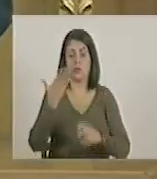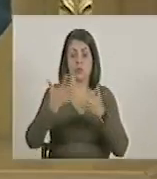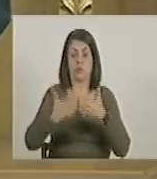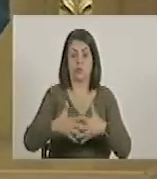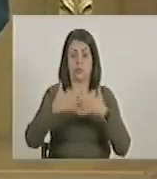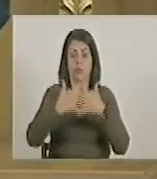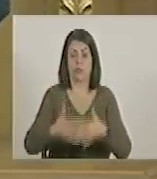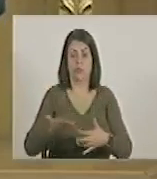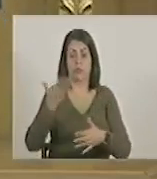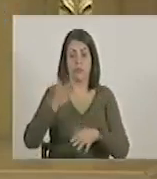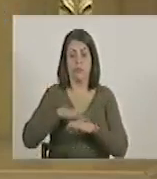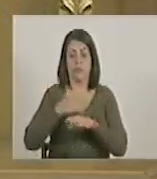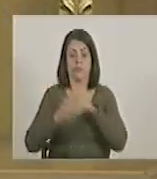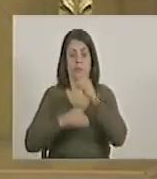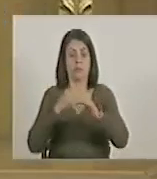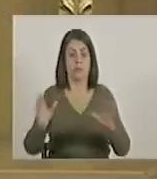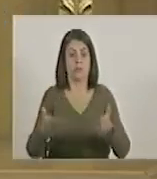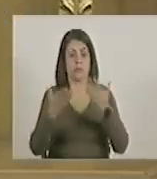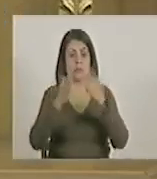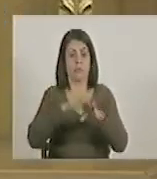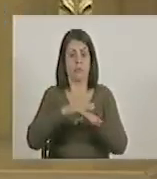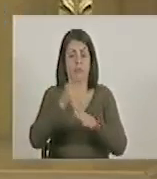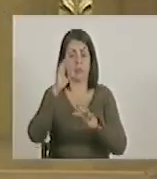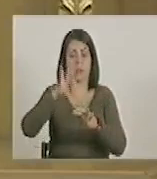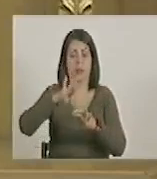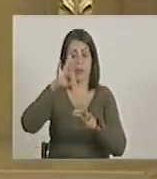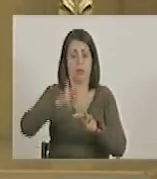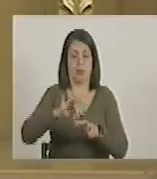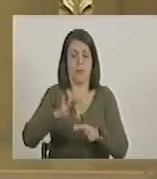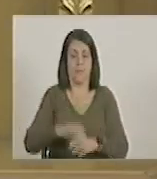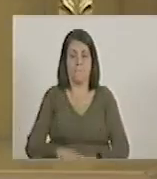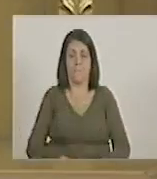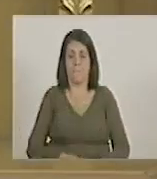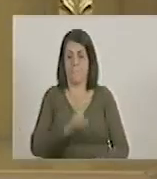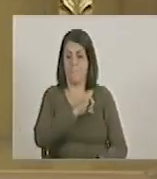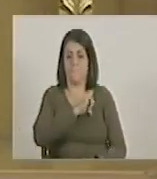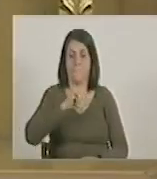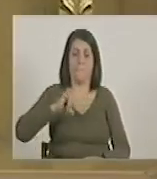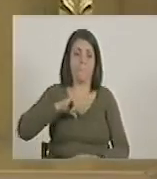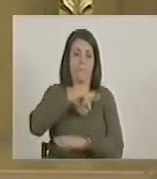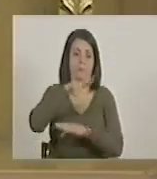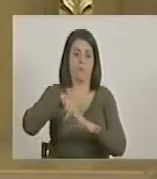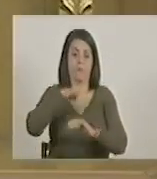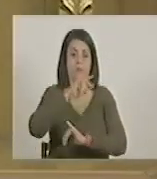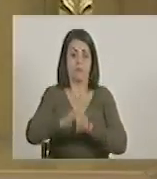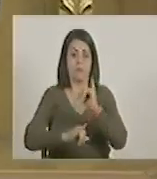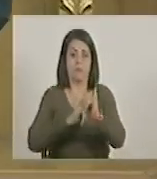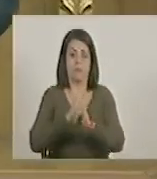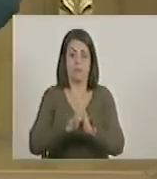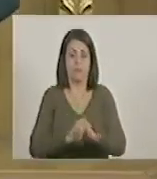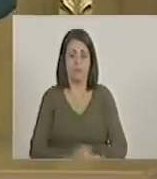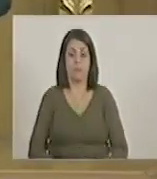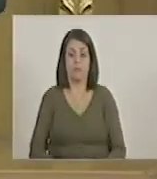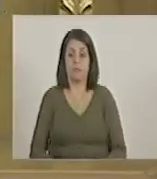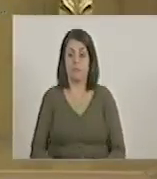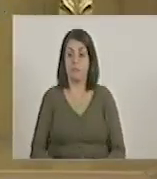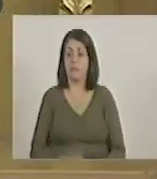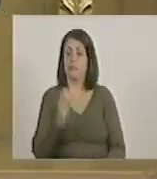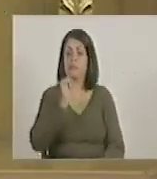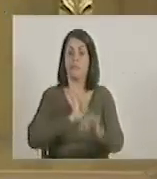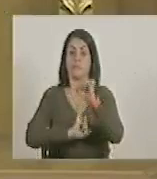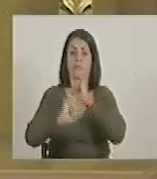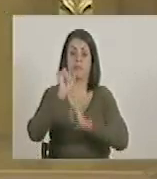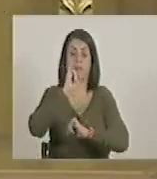que es clave para animar a las inversiones privadas, nacionales y extranjeras. Una